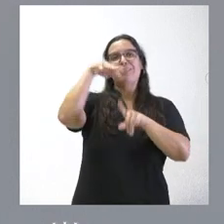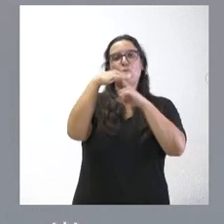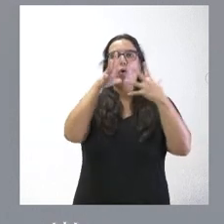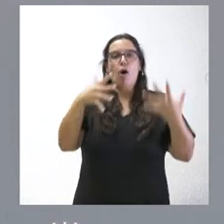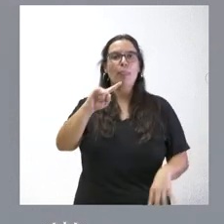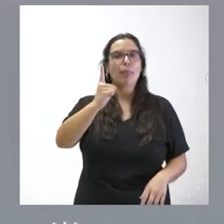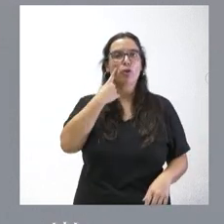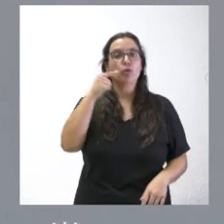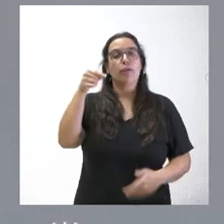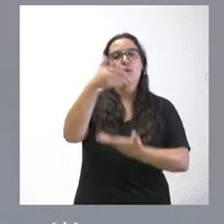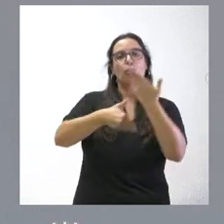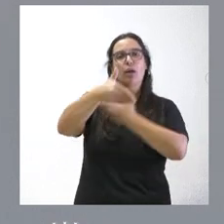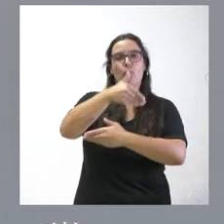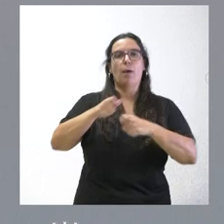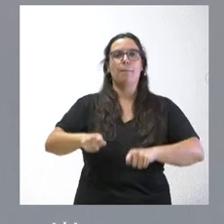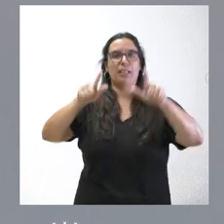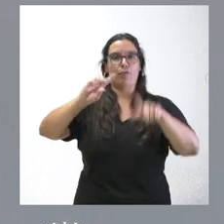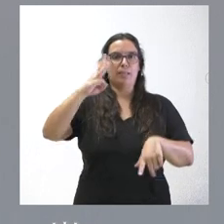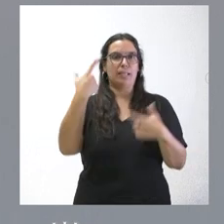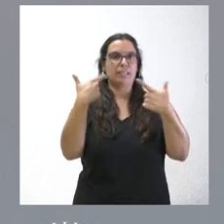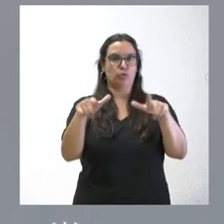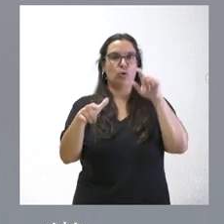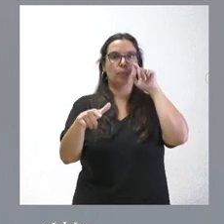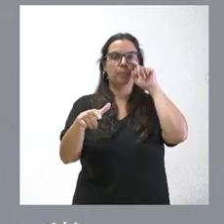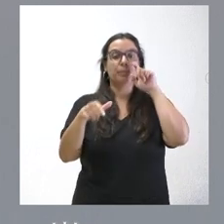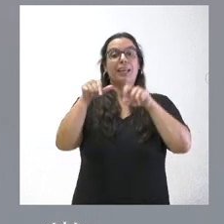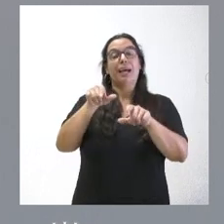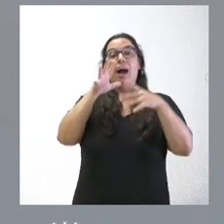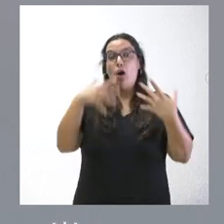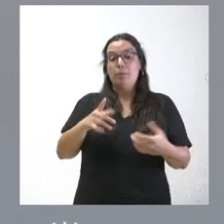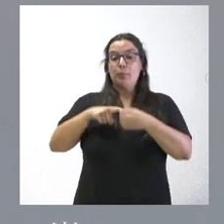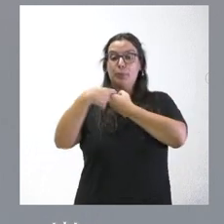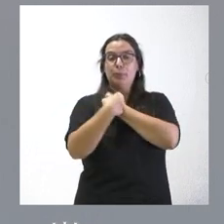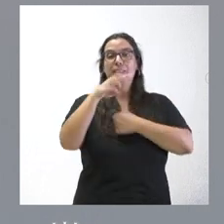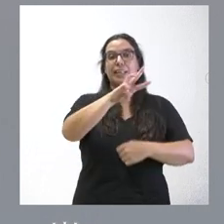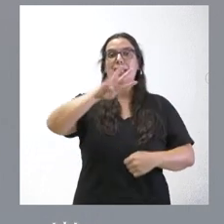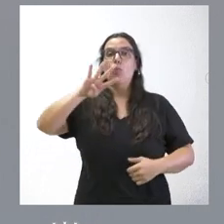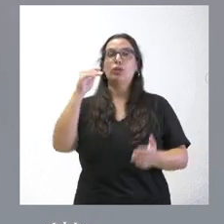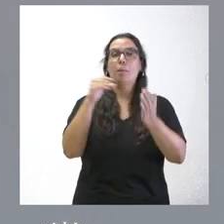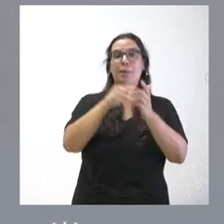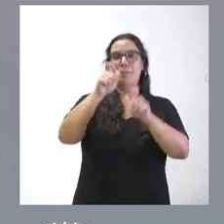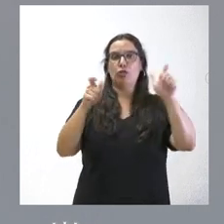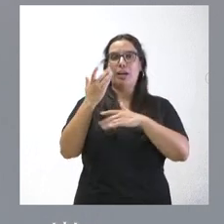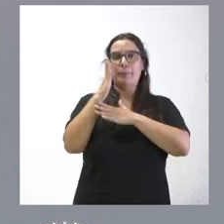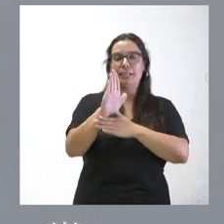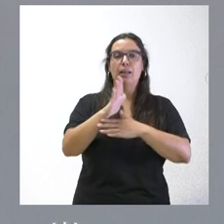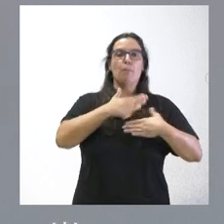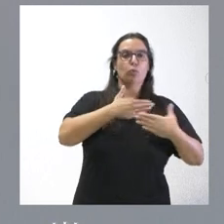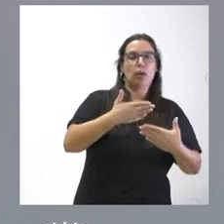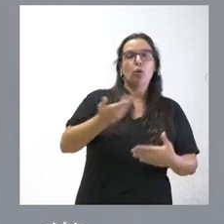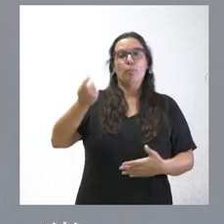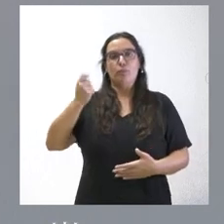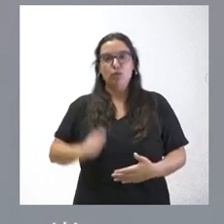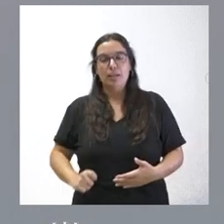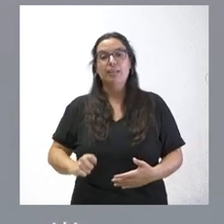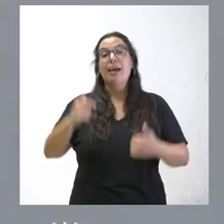donde colabora esta plataforma del Tercer sector que está integrada en este momento por 34.000 personas entre voluntarios y trabajadores y